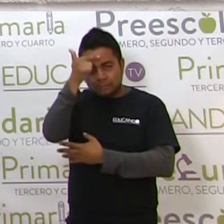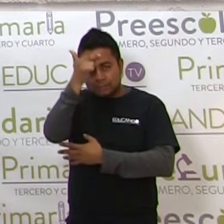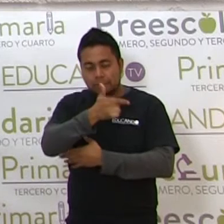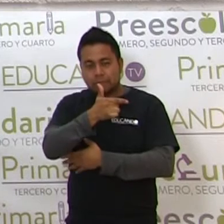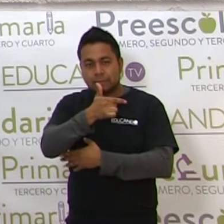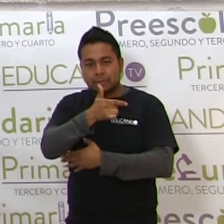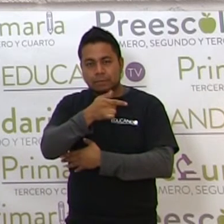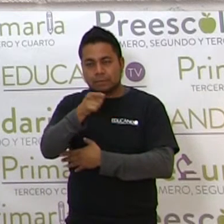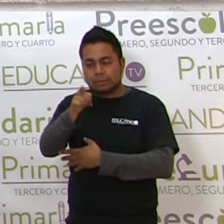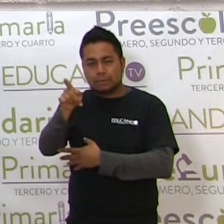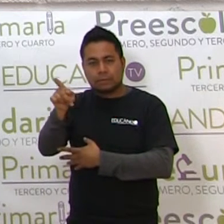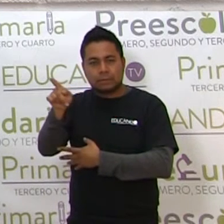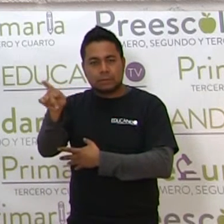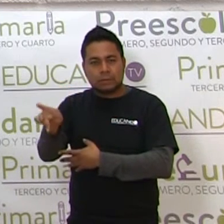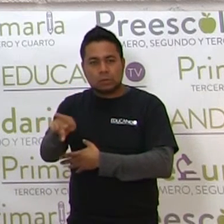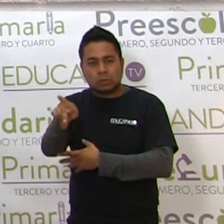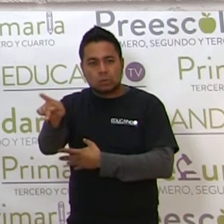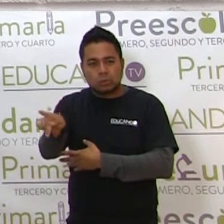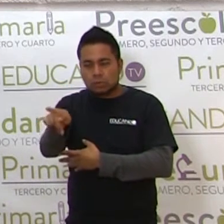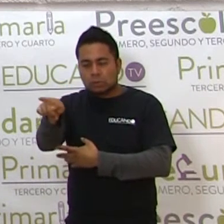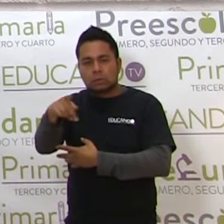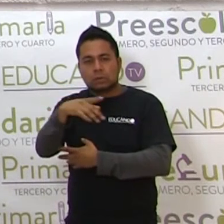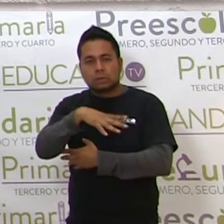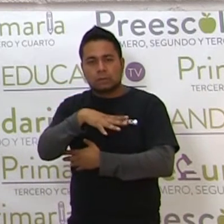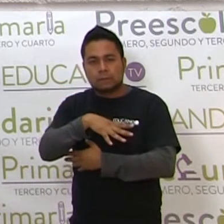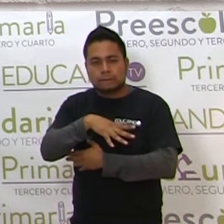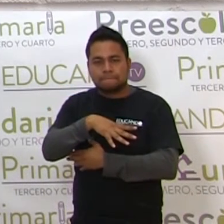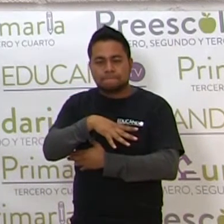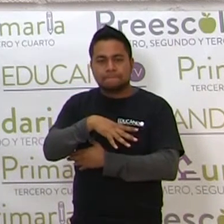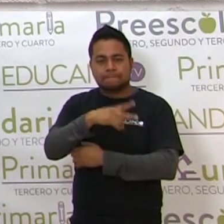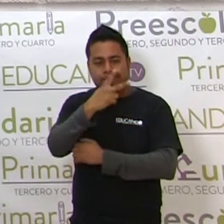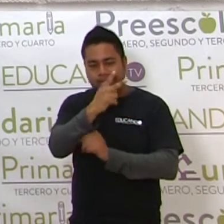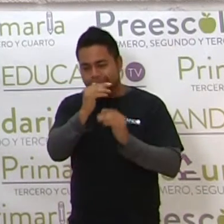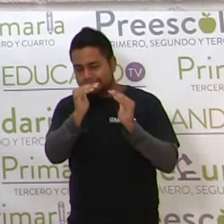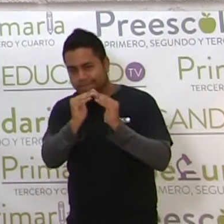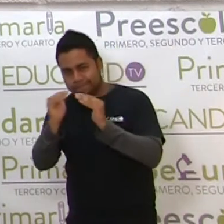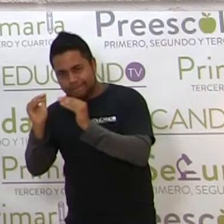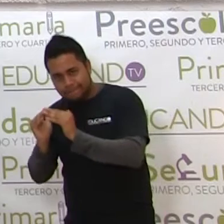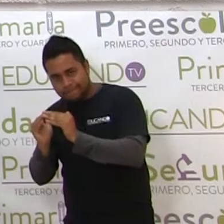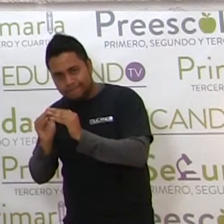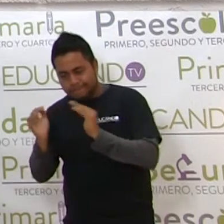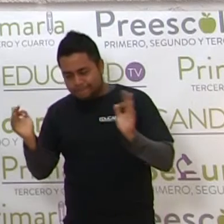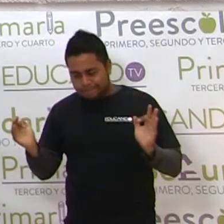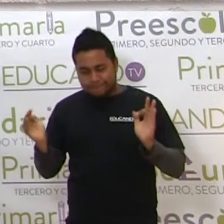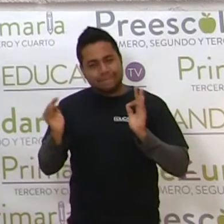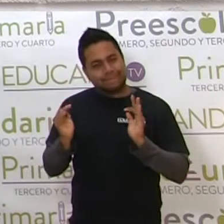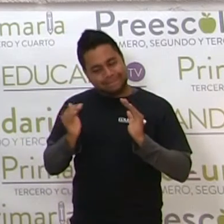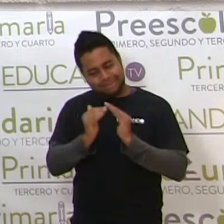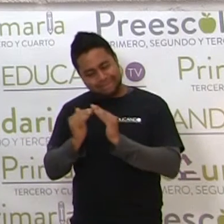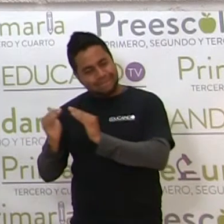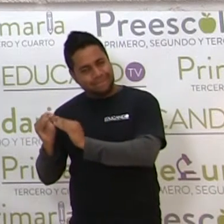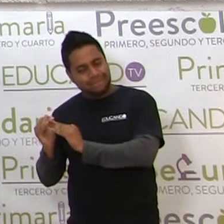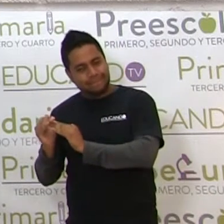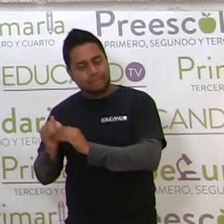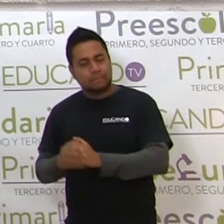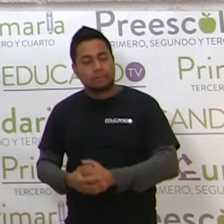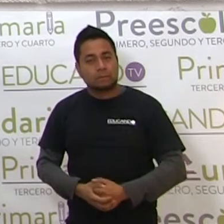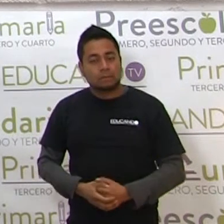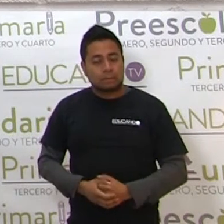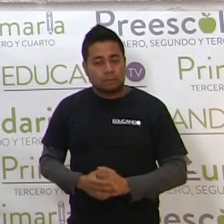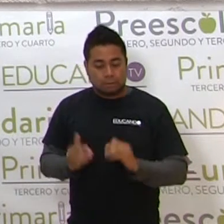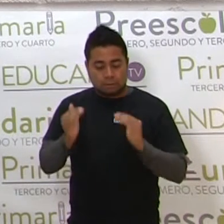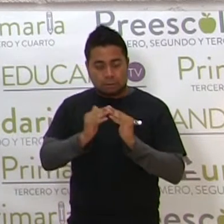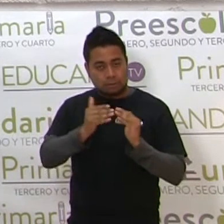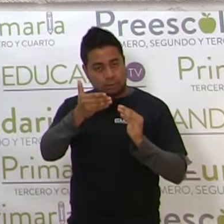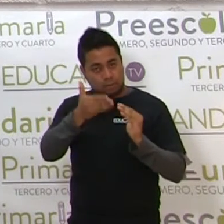de llegar a un pueblo en el que hay dos posadas una frente a otra en una